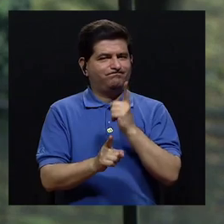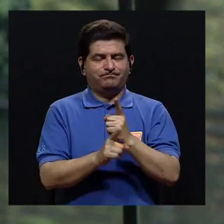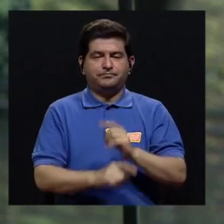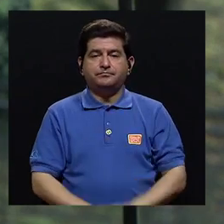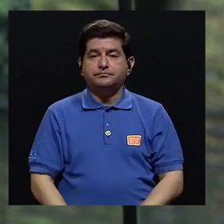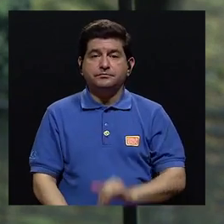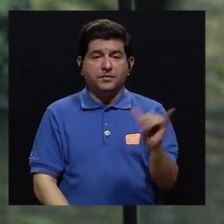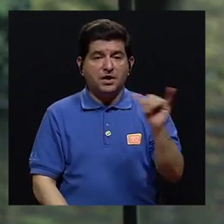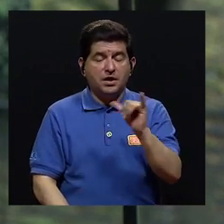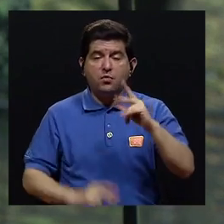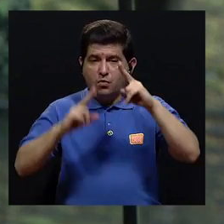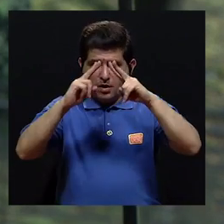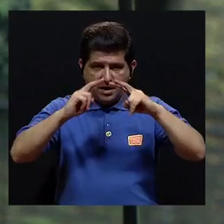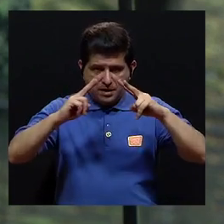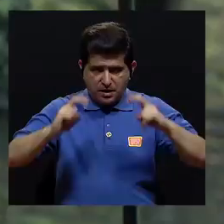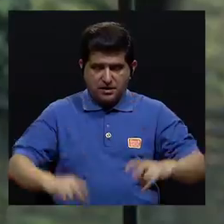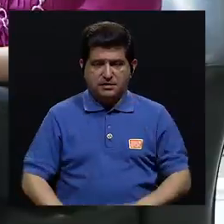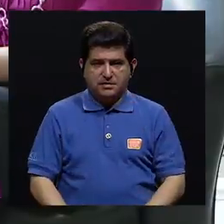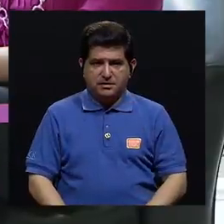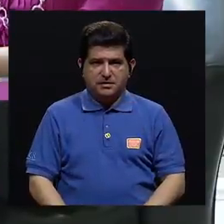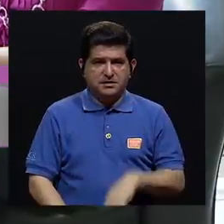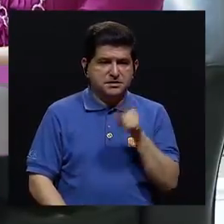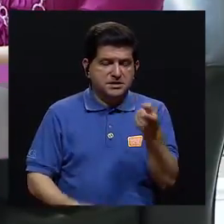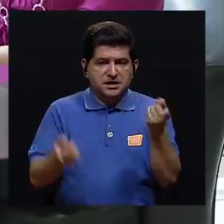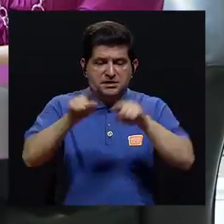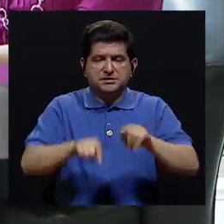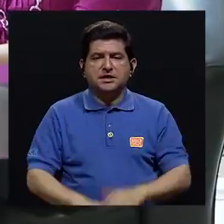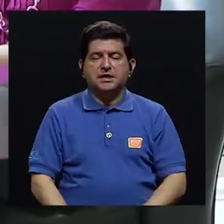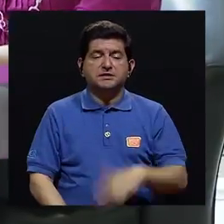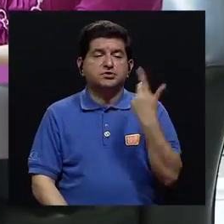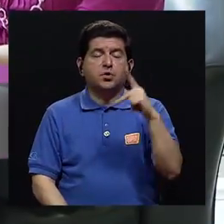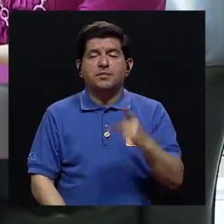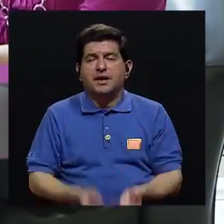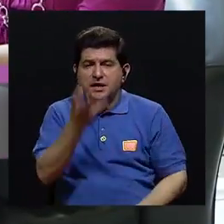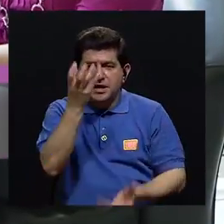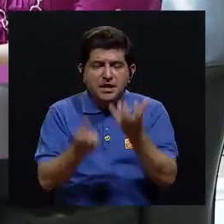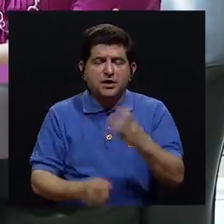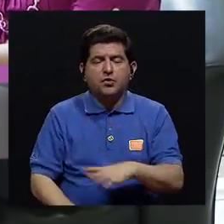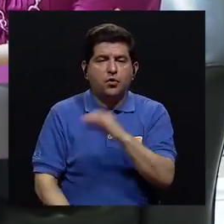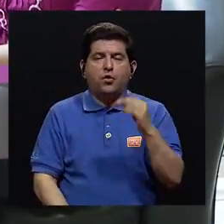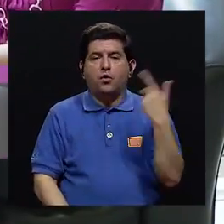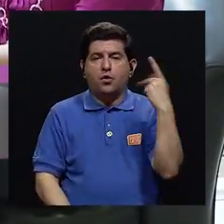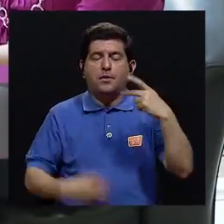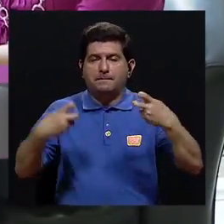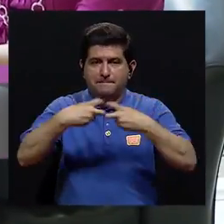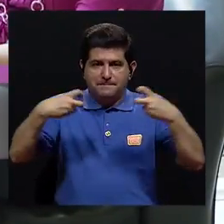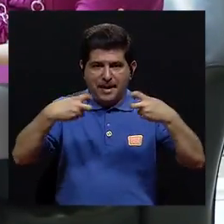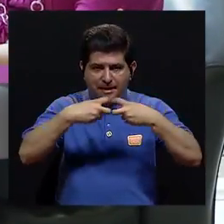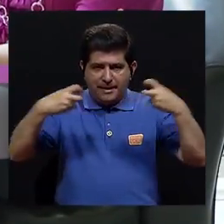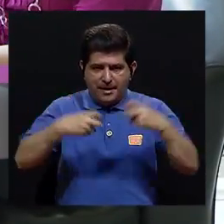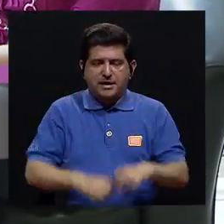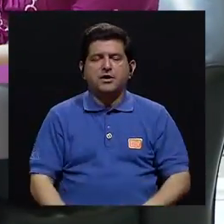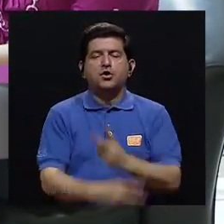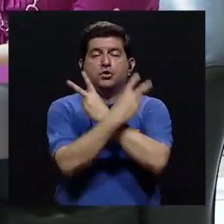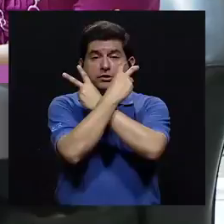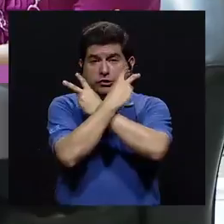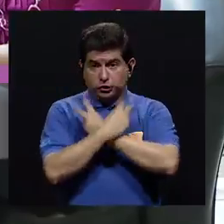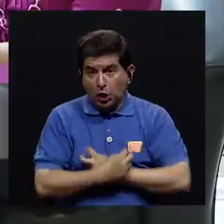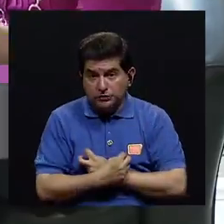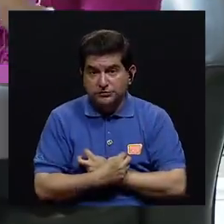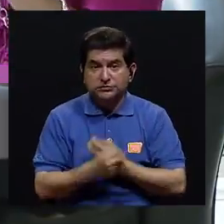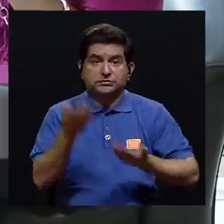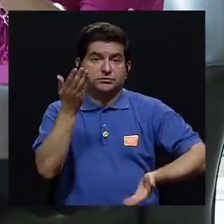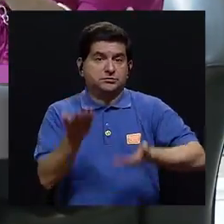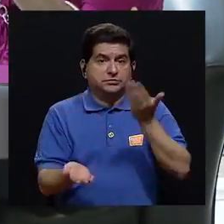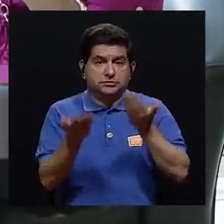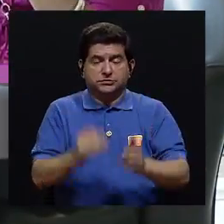favorable. También analiza aspectos de riesgos de incendio, riesgos eléctricos, toxicología, que es